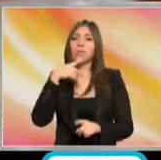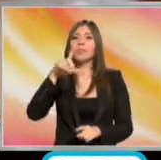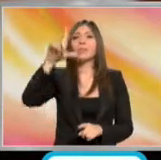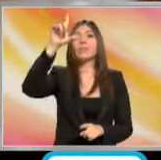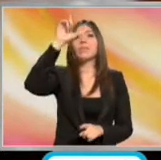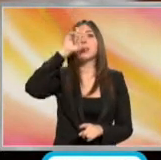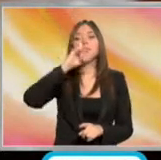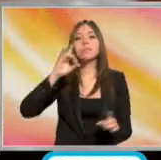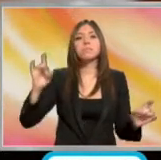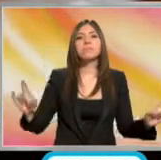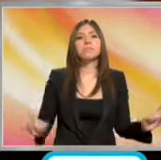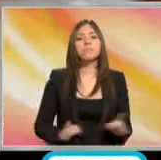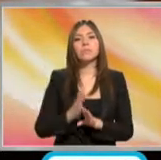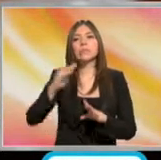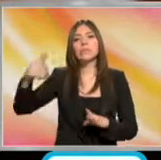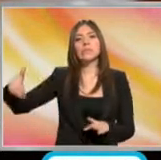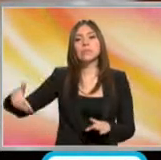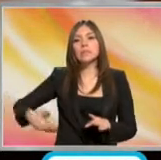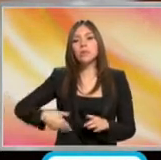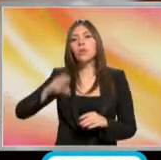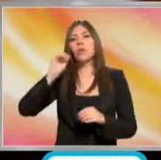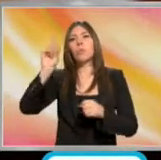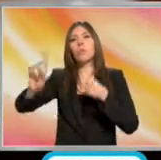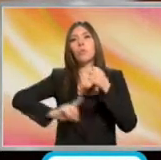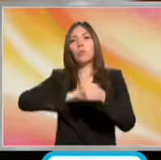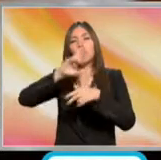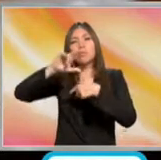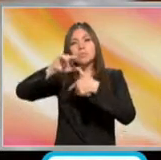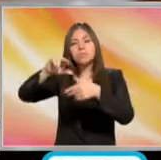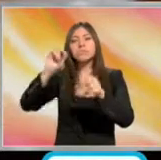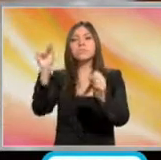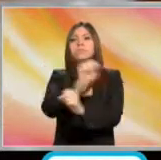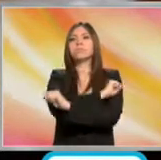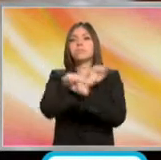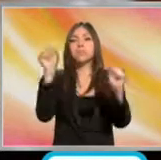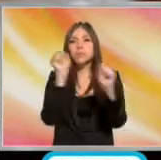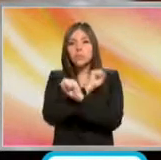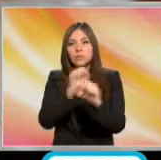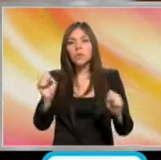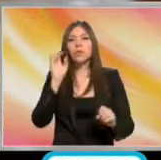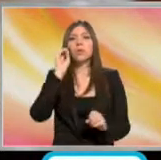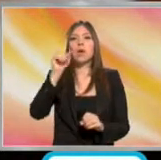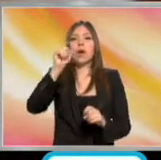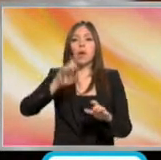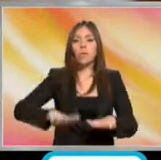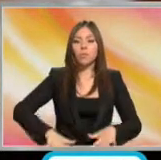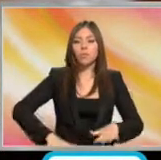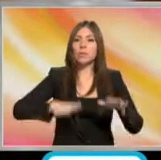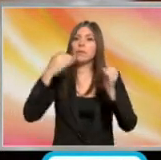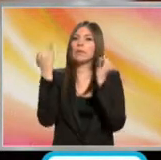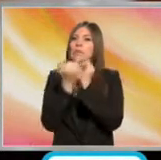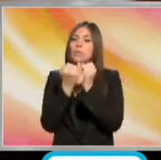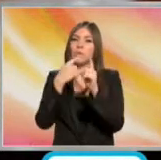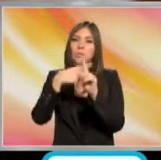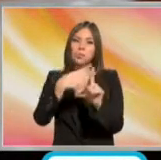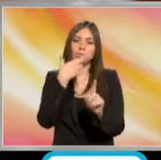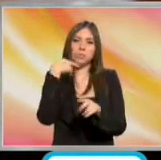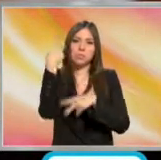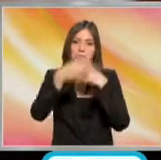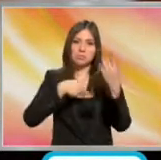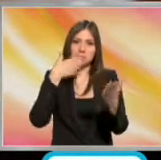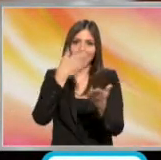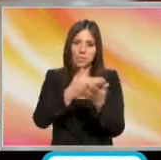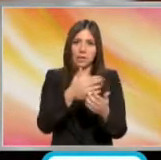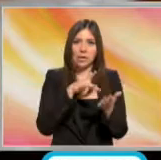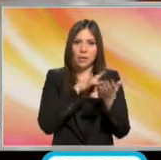es una calamidad, es un desastre, es una explosión, es una inundación, ahí está Cruz Roja. Entonces yo creo que en